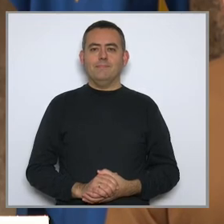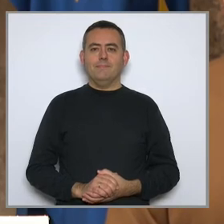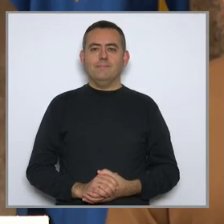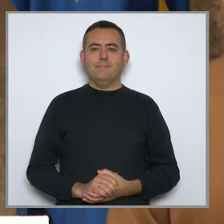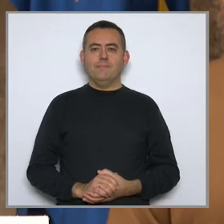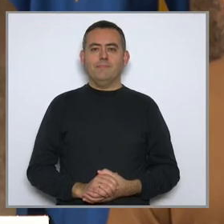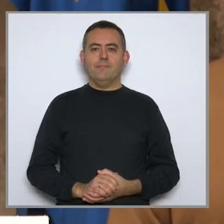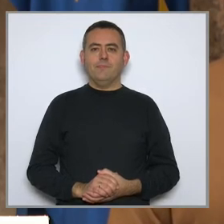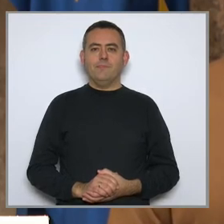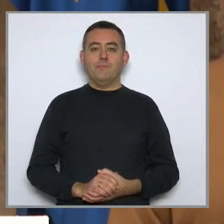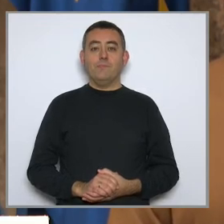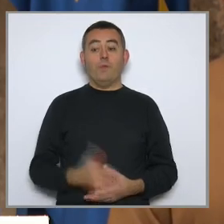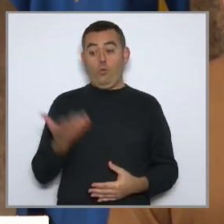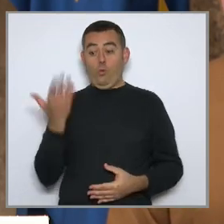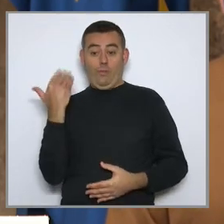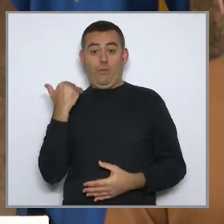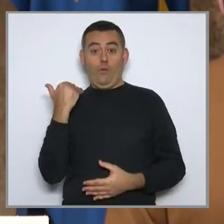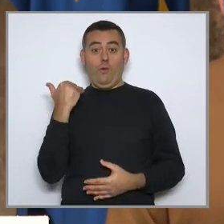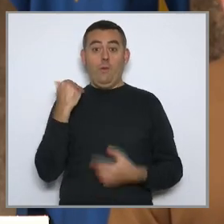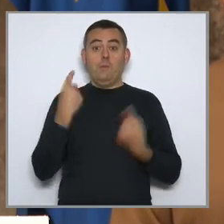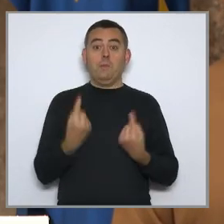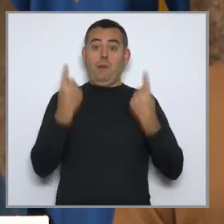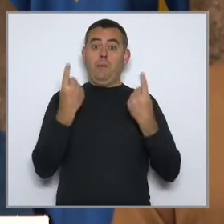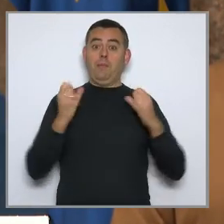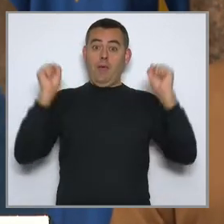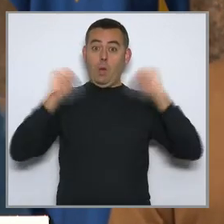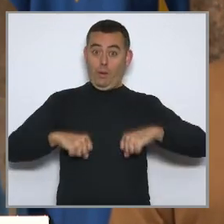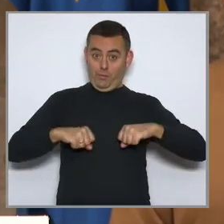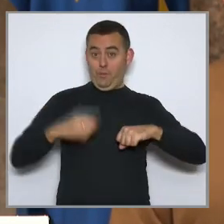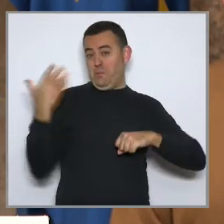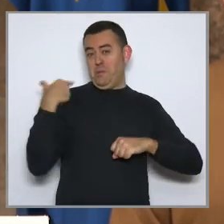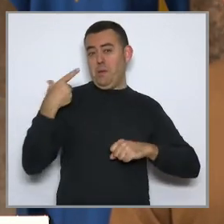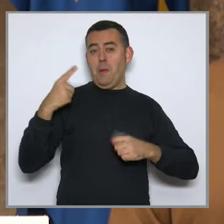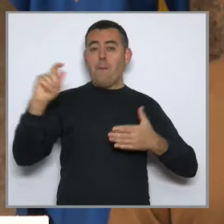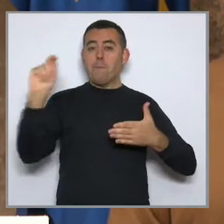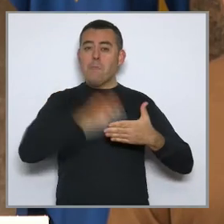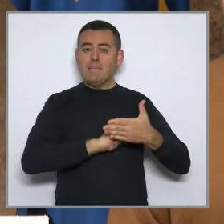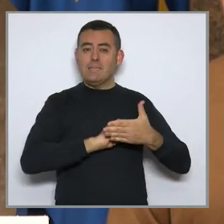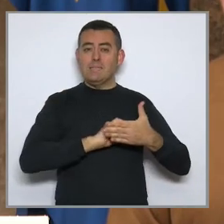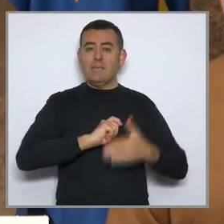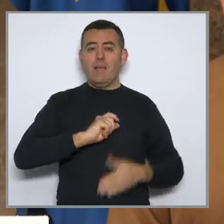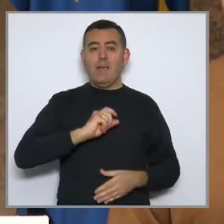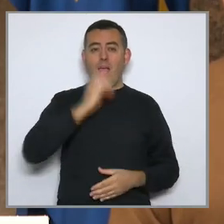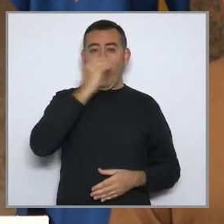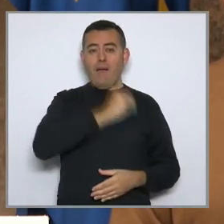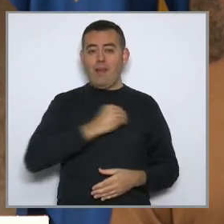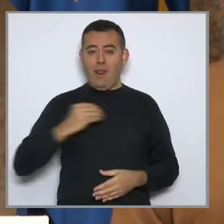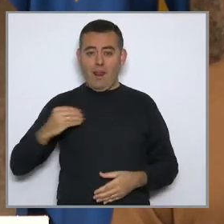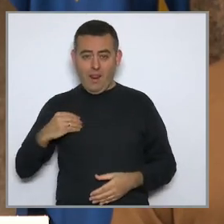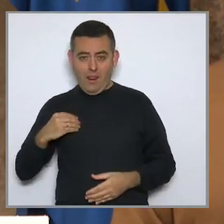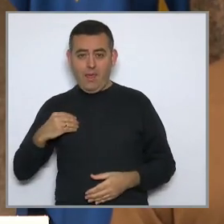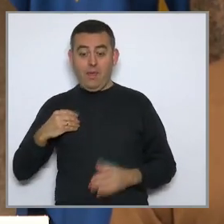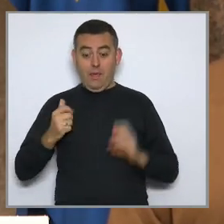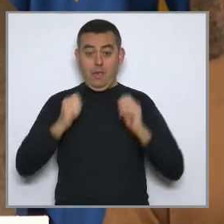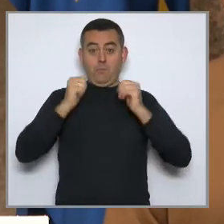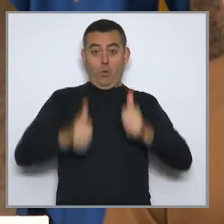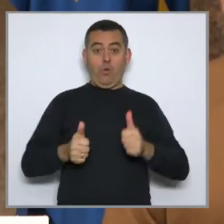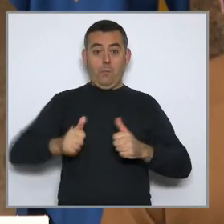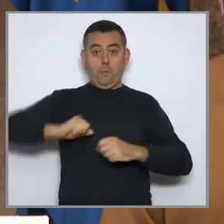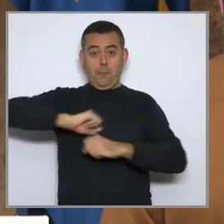Cuando alcanzamos el primer acuerdo por el mes de abril, como consecuencia del inicio de la